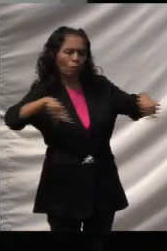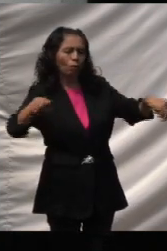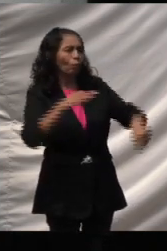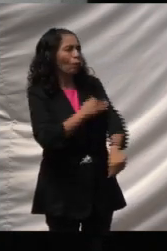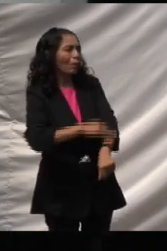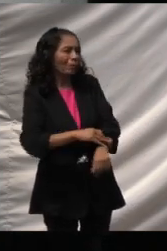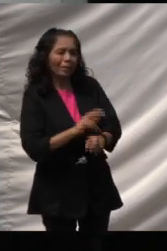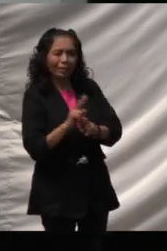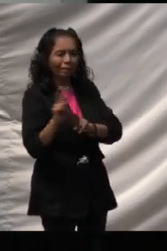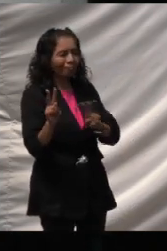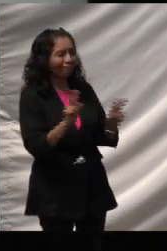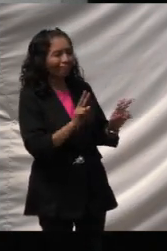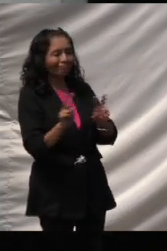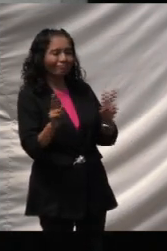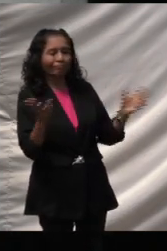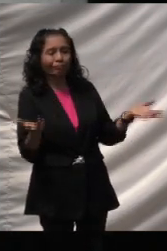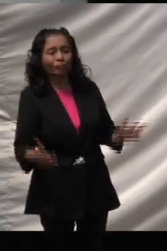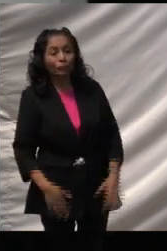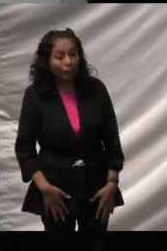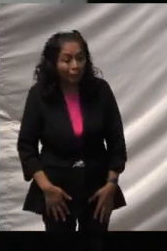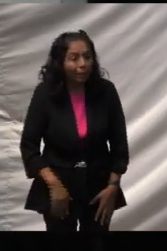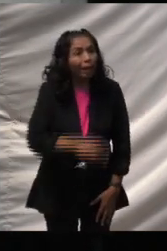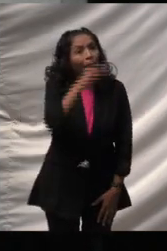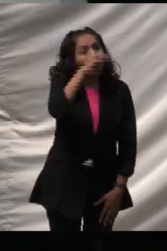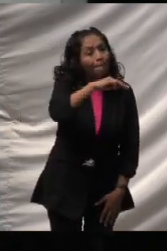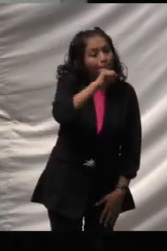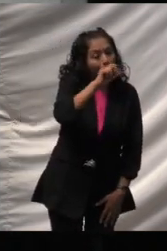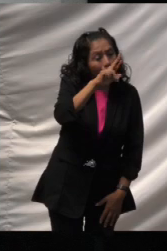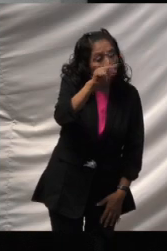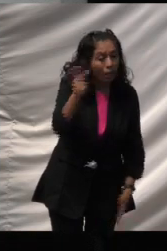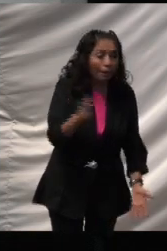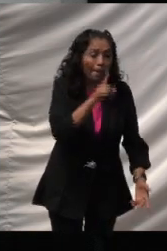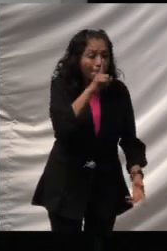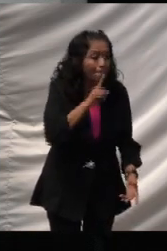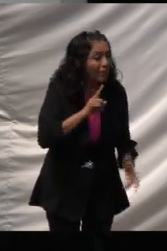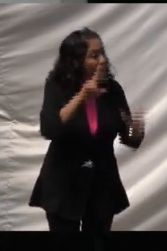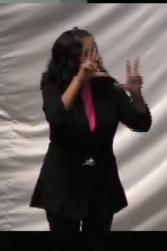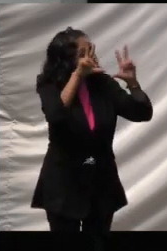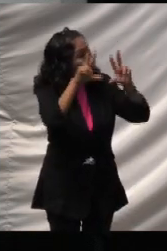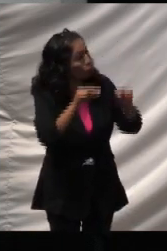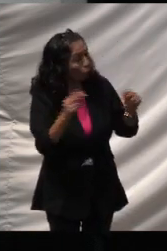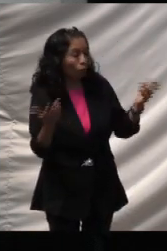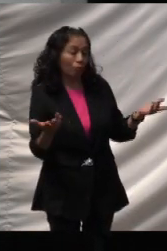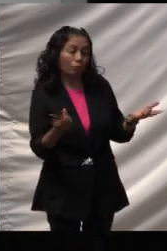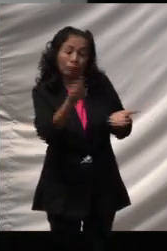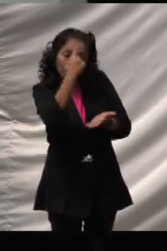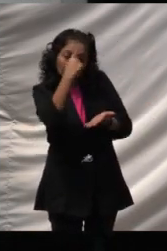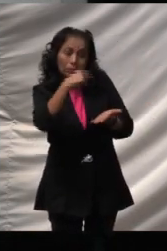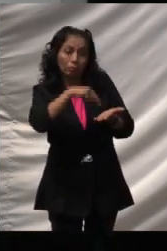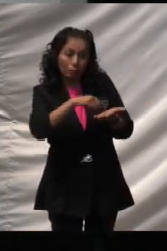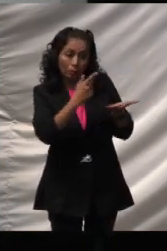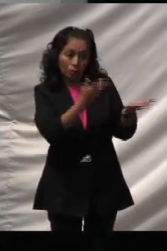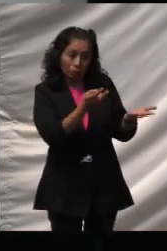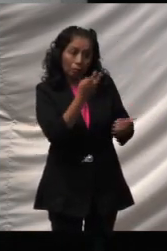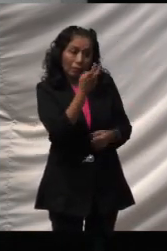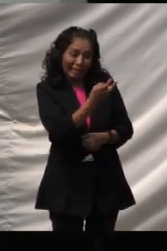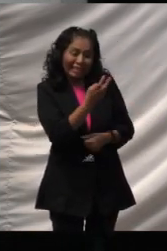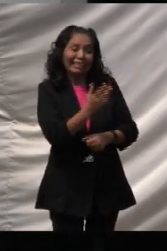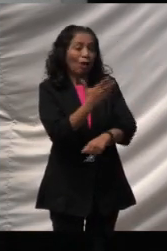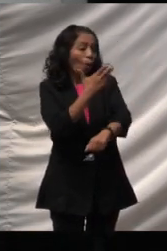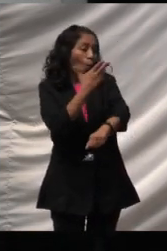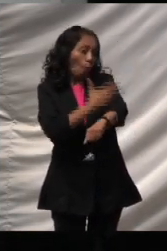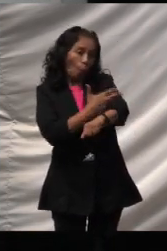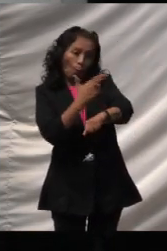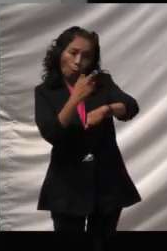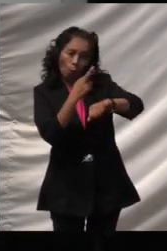fue genial. Marla, en verdad no está bien que les mientas a tus padres y creo que la comunicación basada en la honestidad